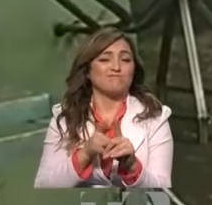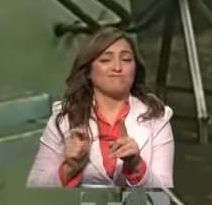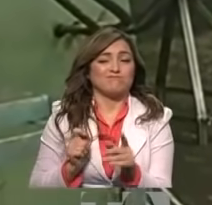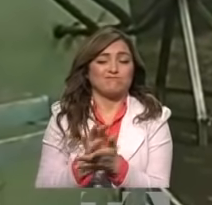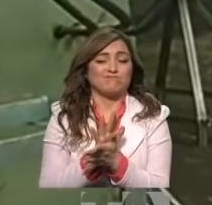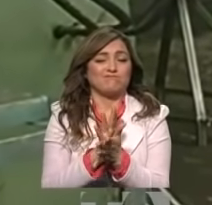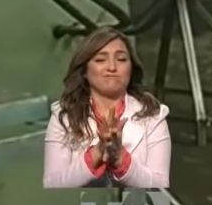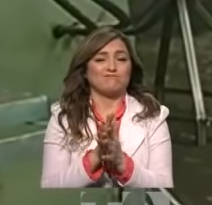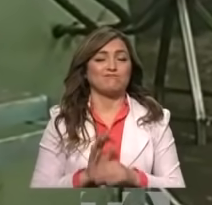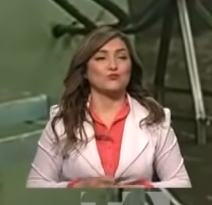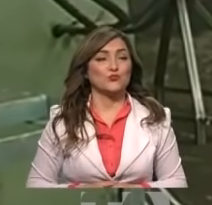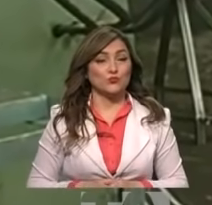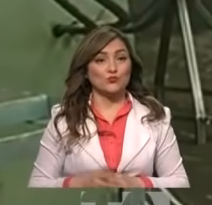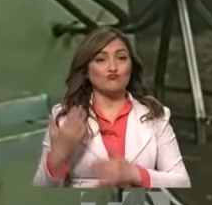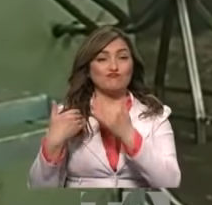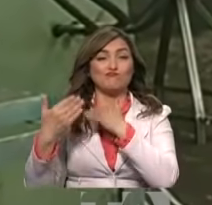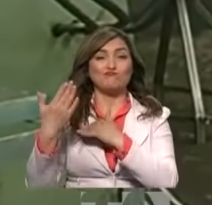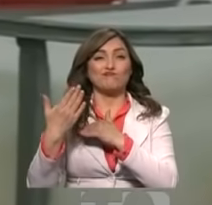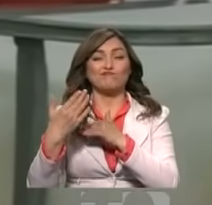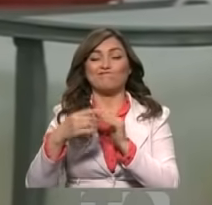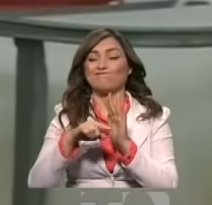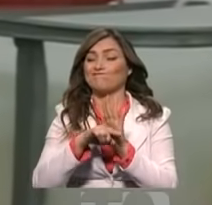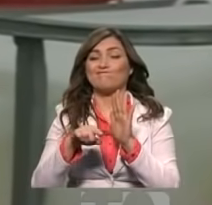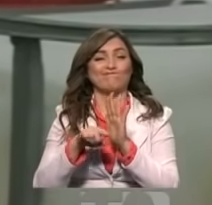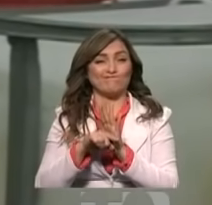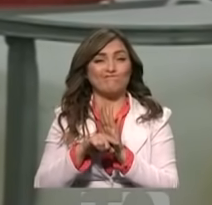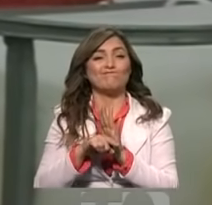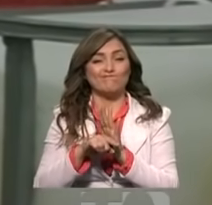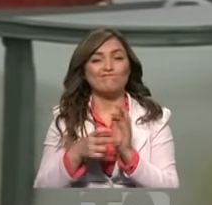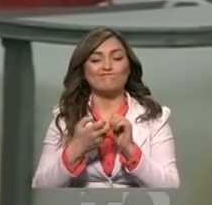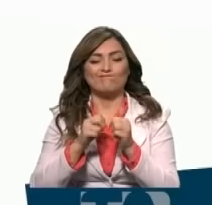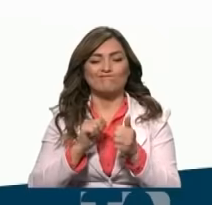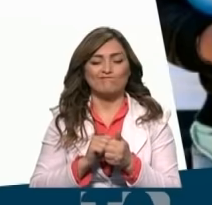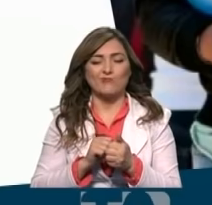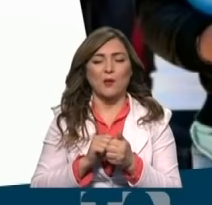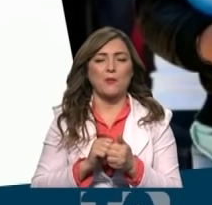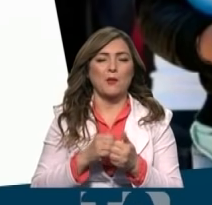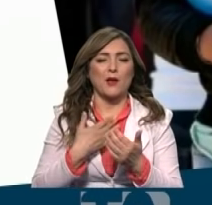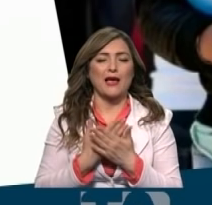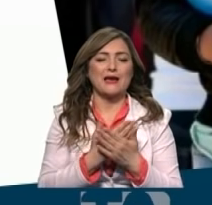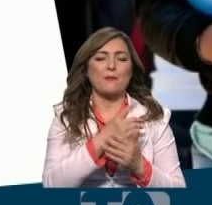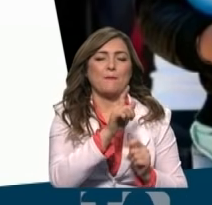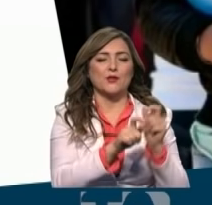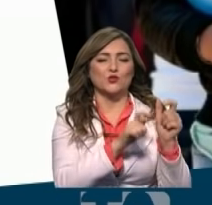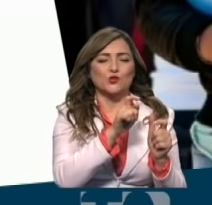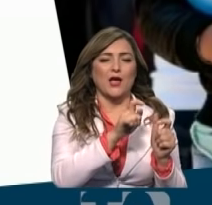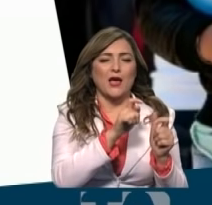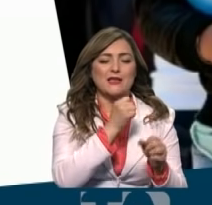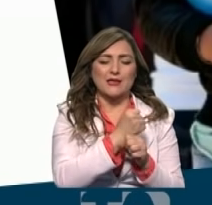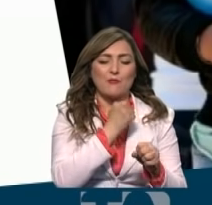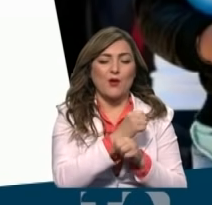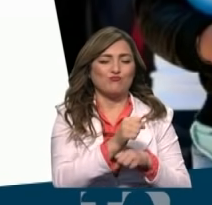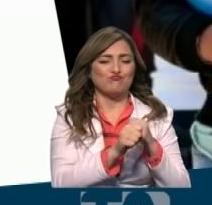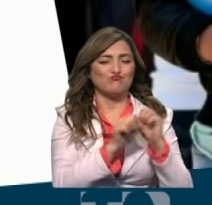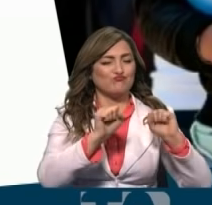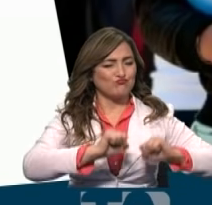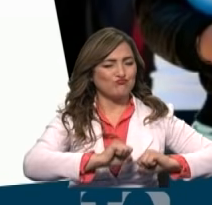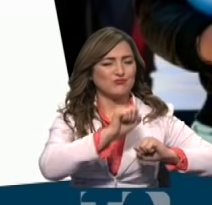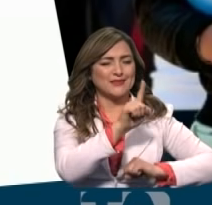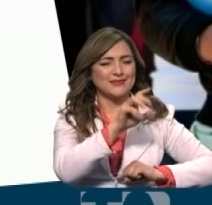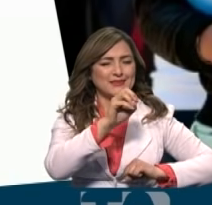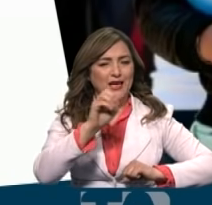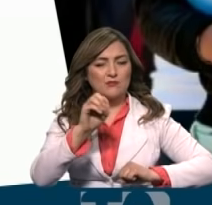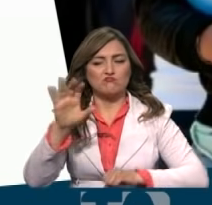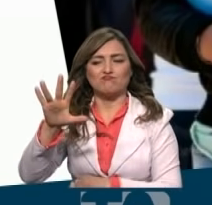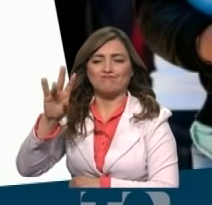Las cifras ya venían mal y tras la pandemia el problema tocó fondo. En Ecuador, por cada 100 personas en edad de trabajar, 57